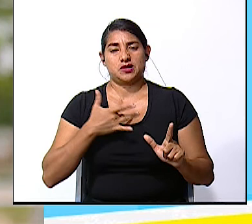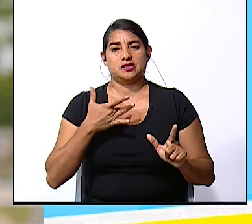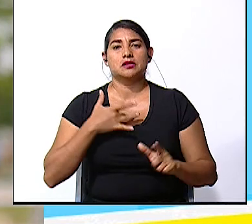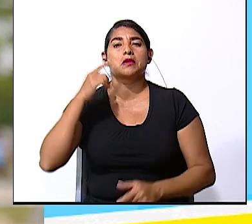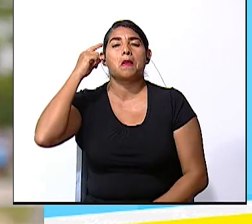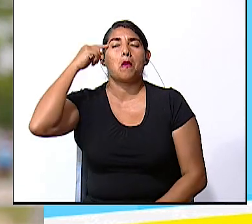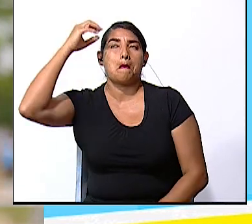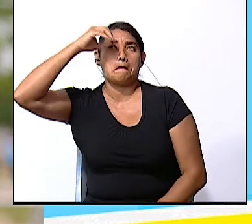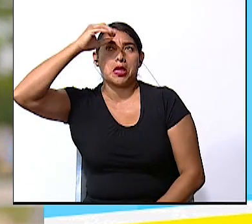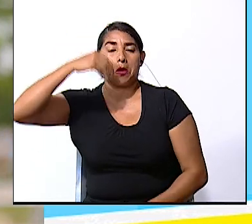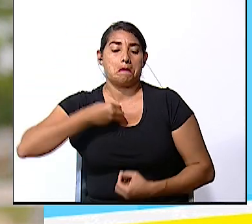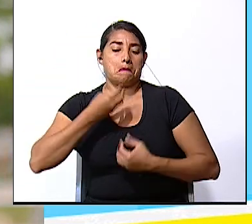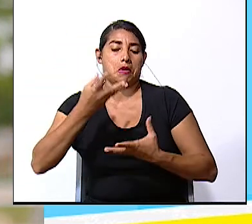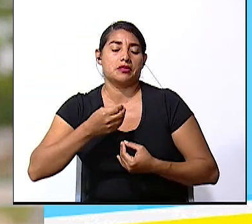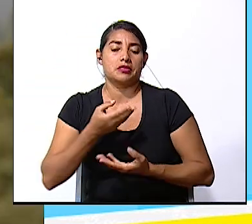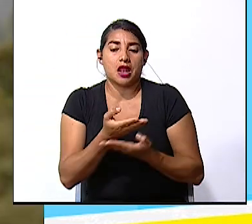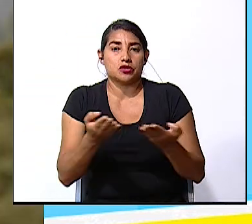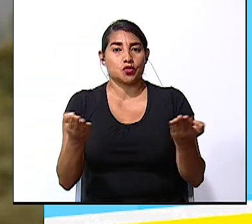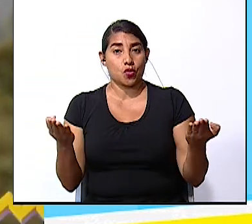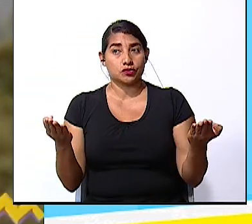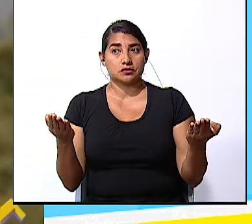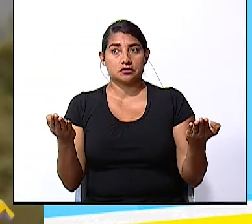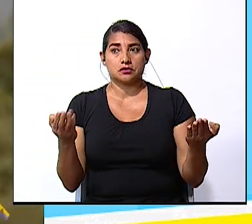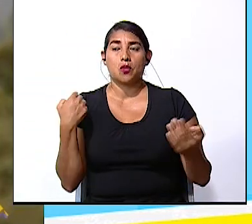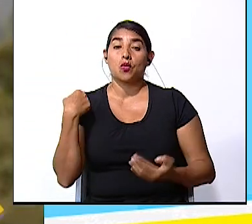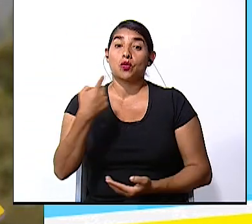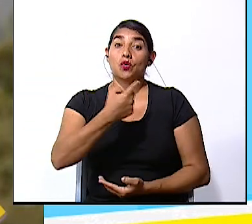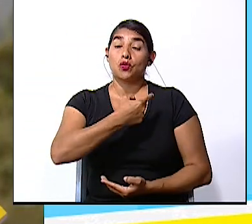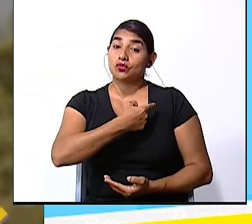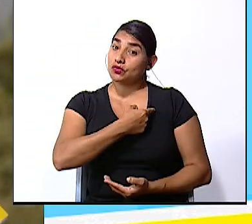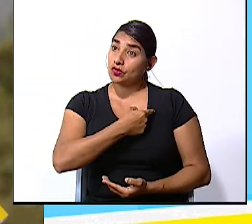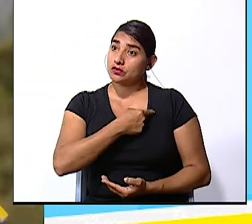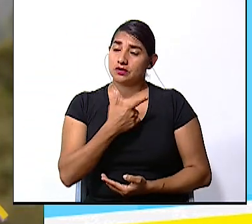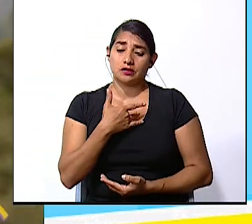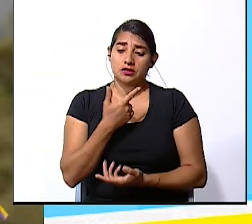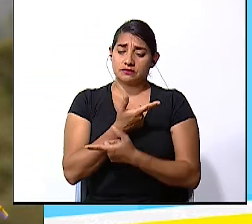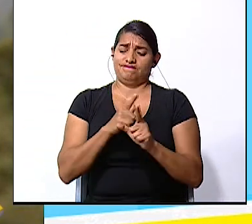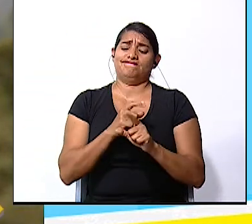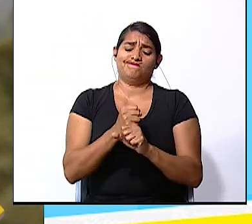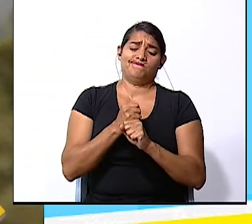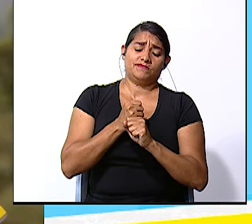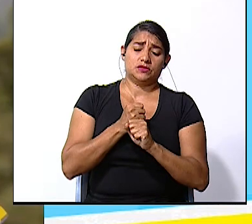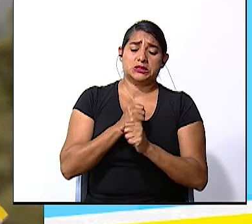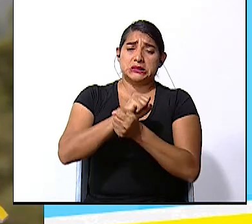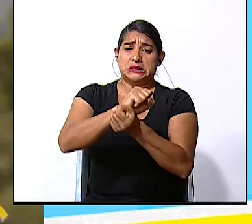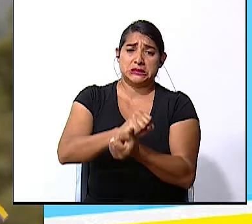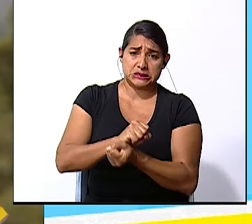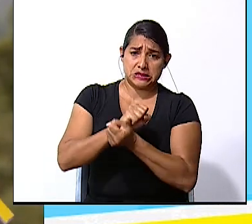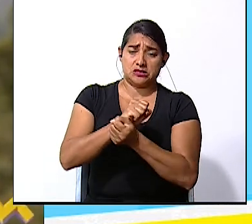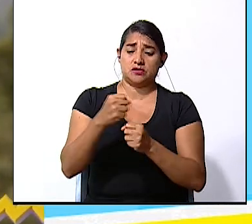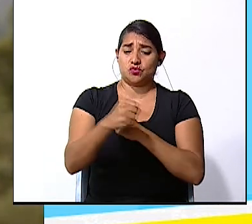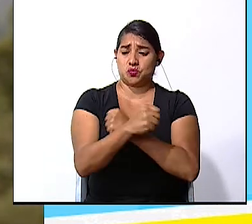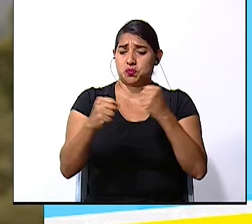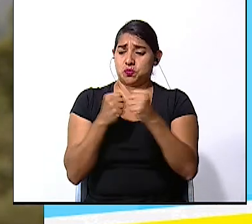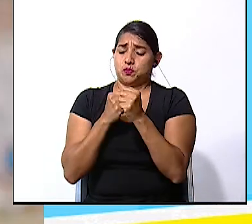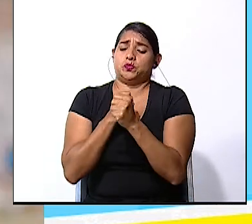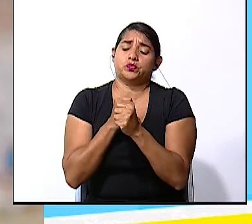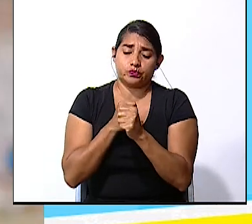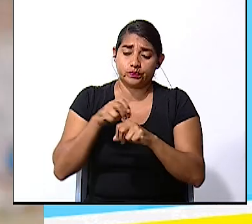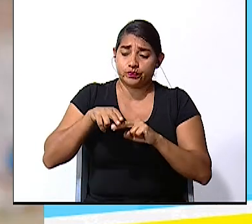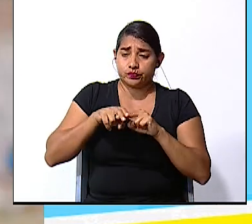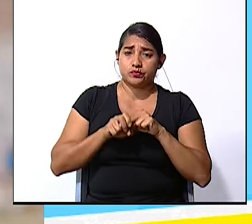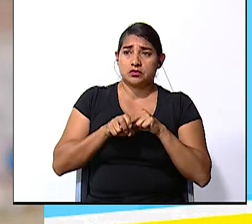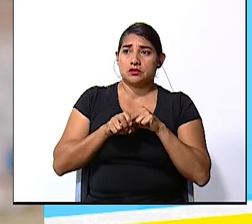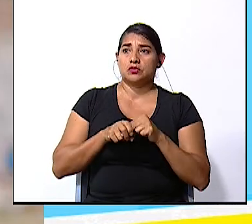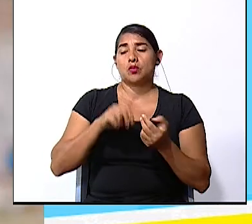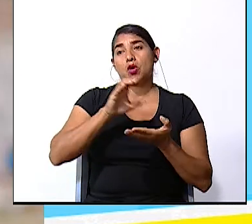lo que opinas de las cosas. Cuando uno no tiene libertad es como estar amarrado en una habitación y no hacer nada. Estar en